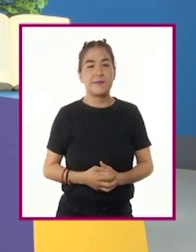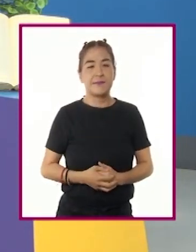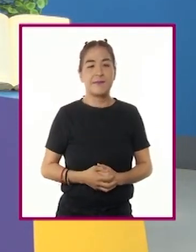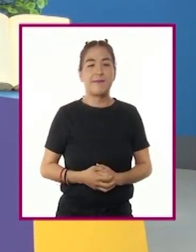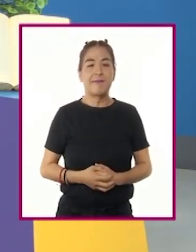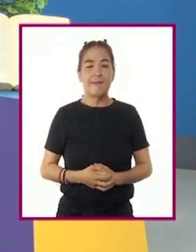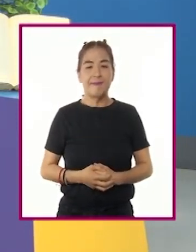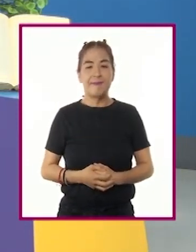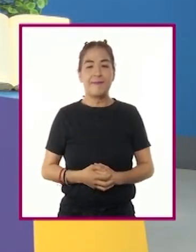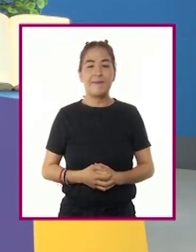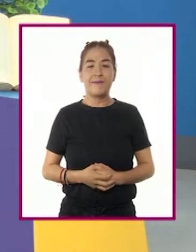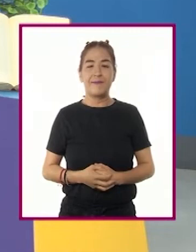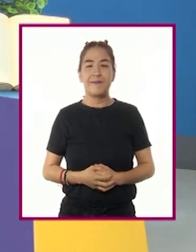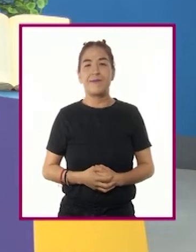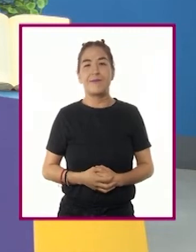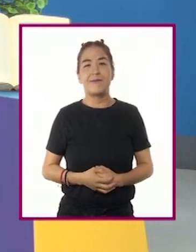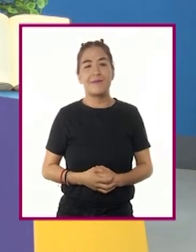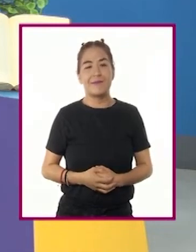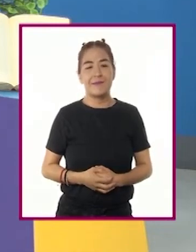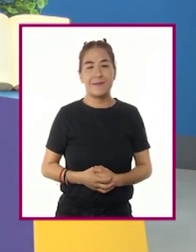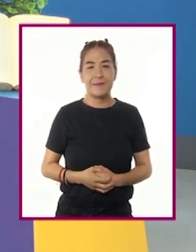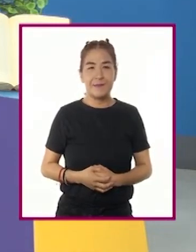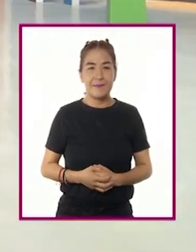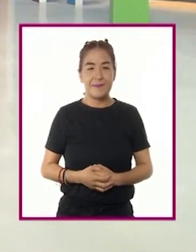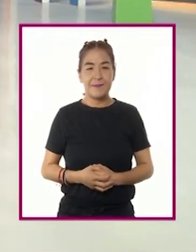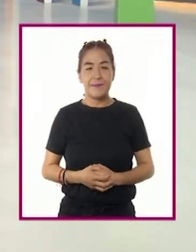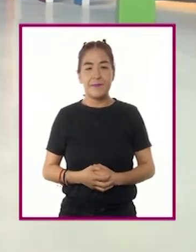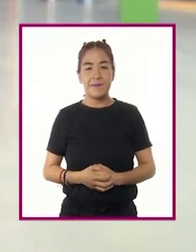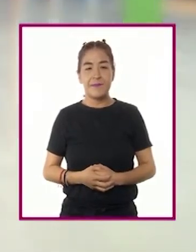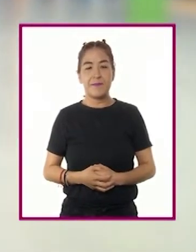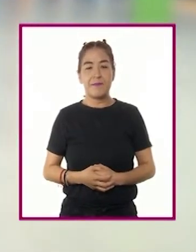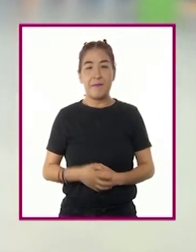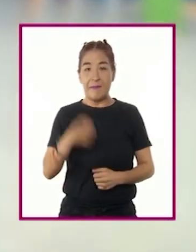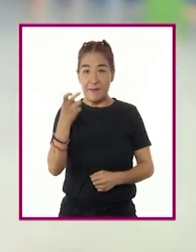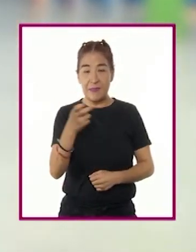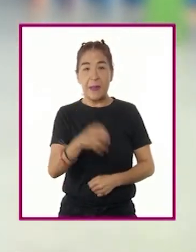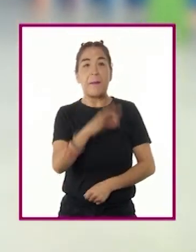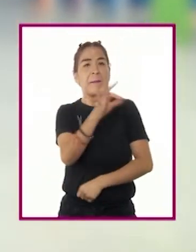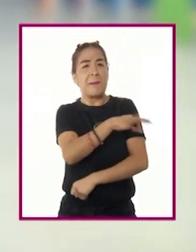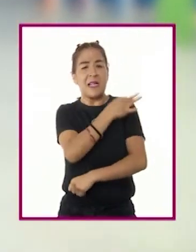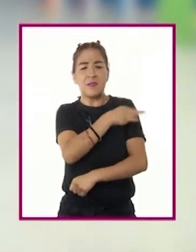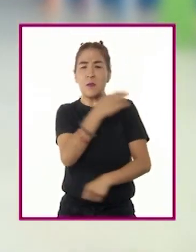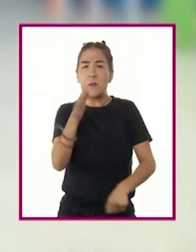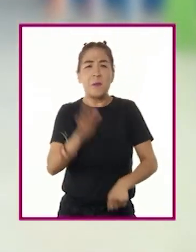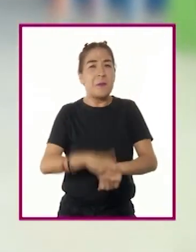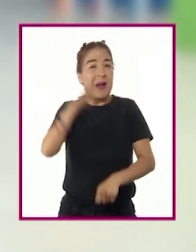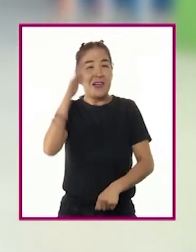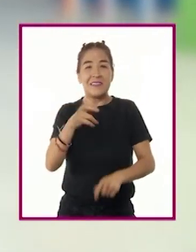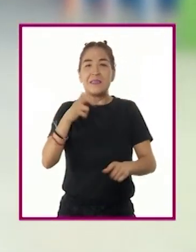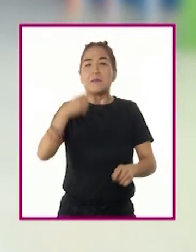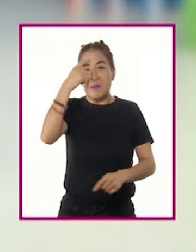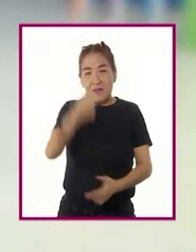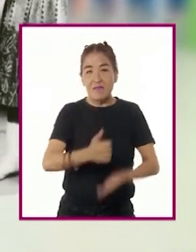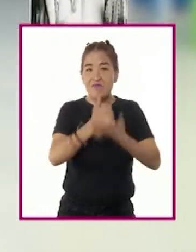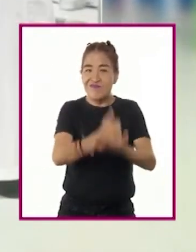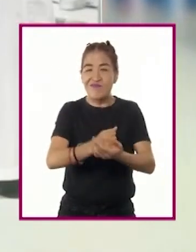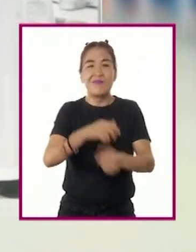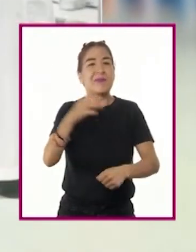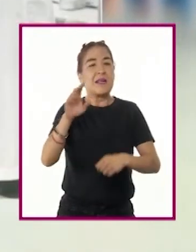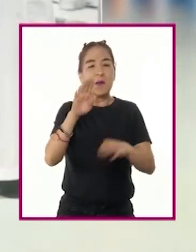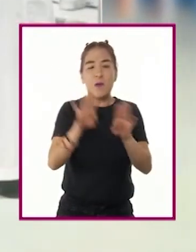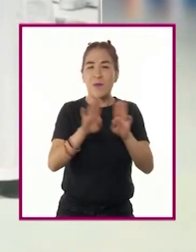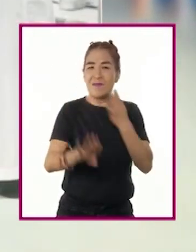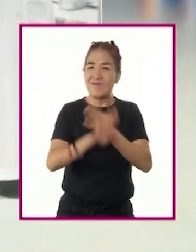Sociales de los Trabajadores del Estado, ISSSTE. La vacunación masiva como método para prevenir enfermedades,